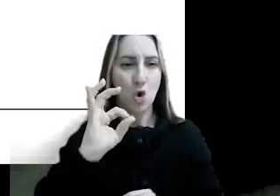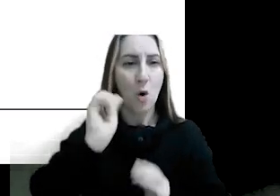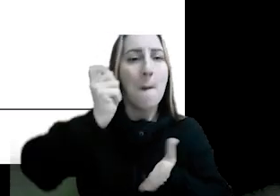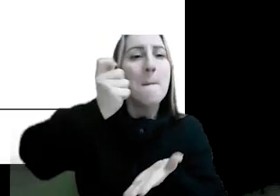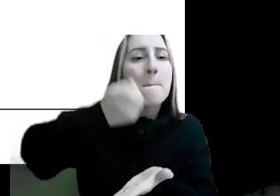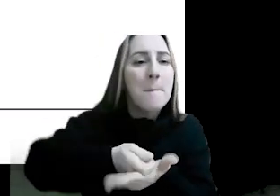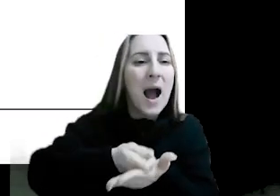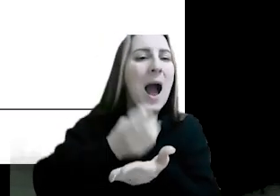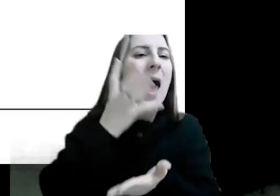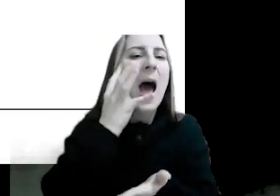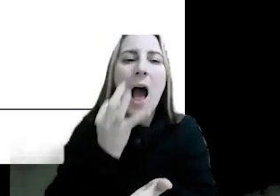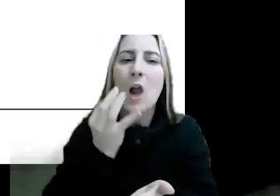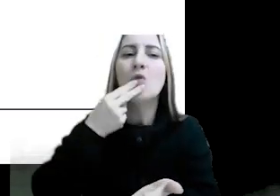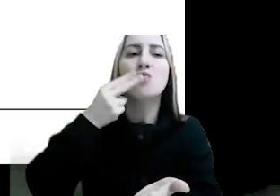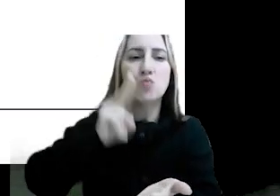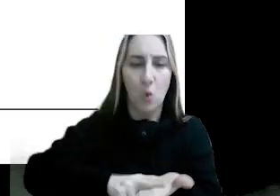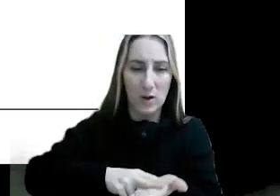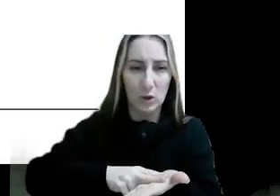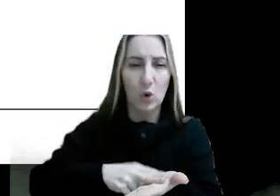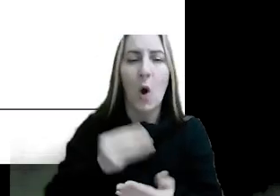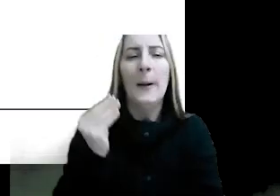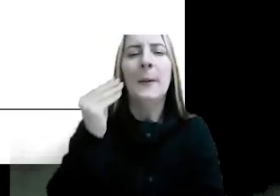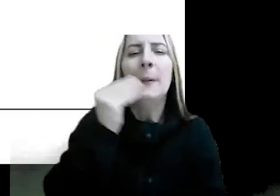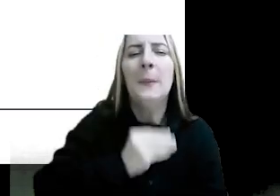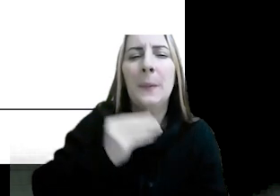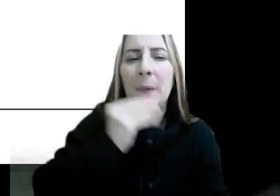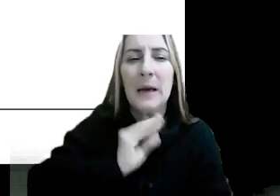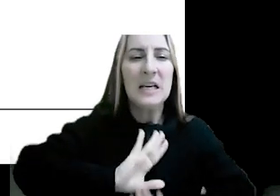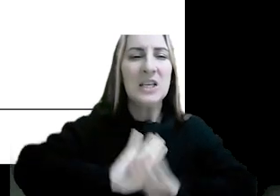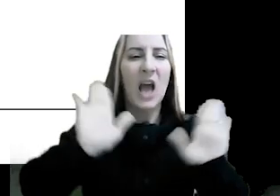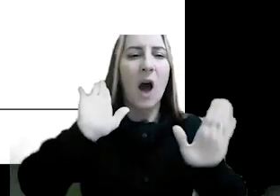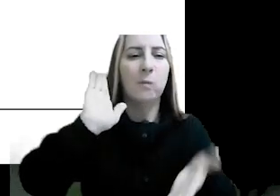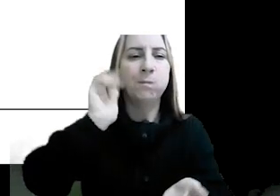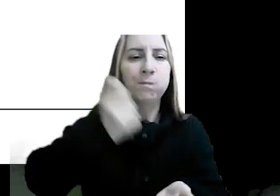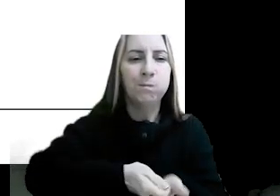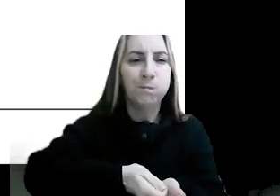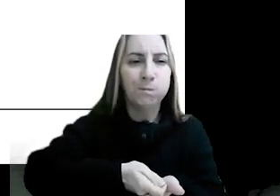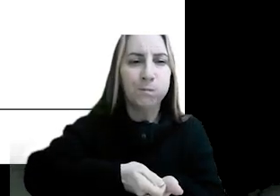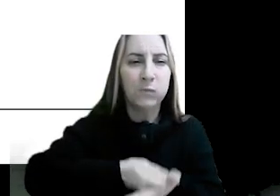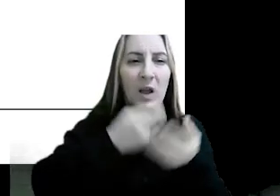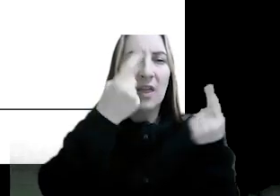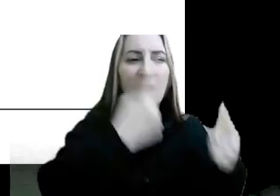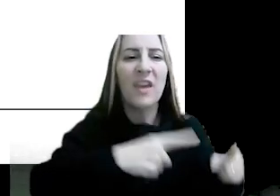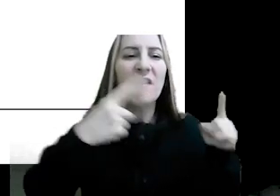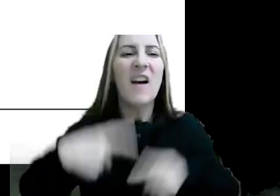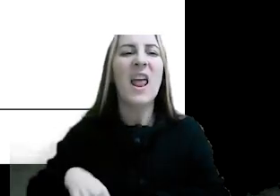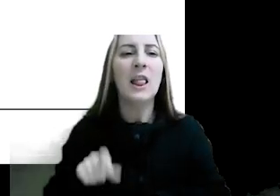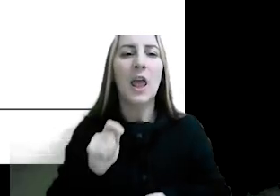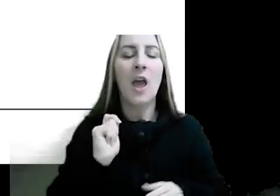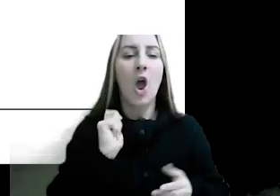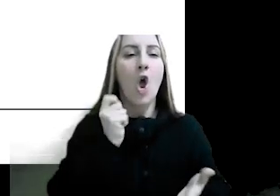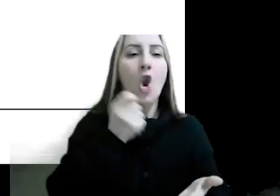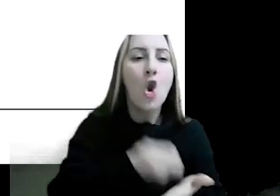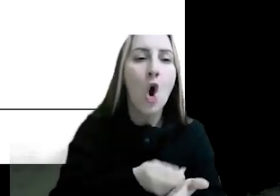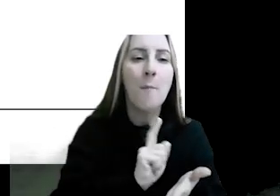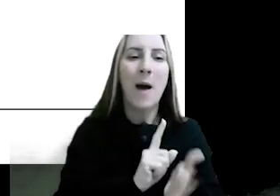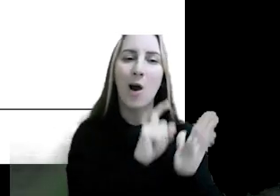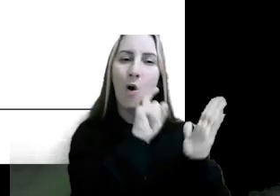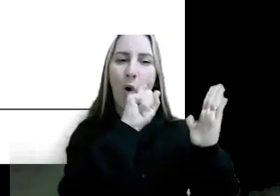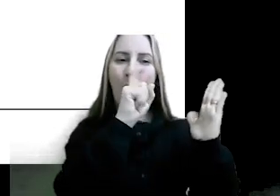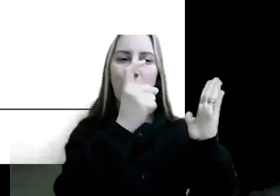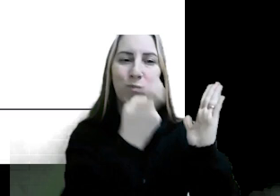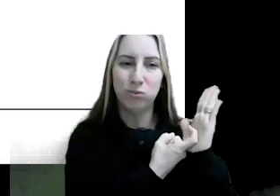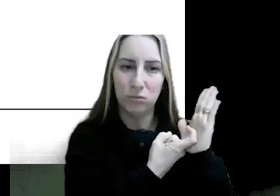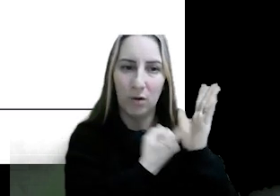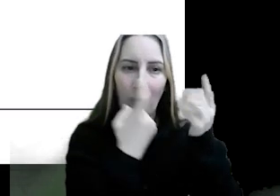obligación tributaria, o sea, simular el pago de una obligación. Esto es diferente a evadir la obligación, ¿sí?